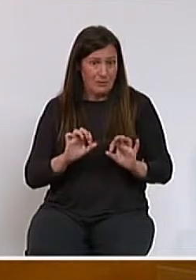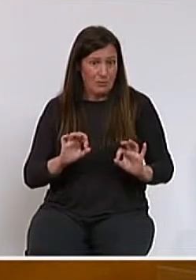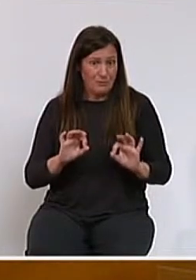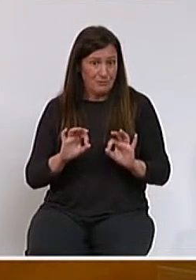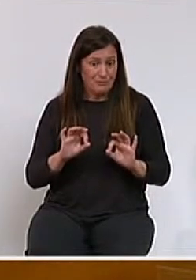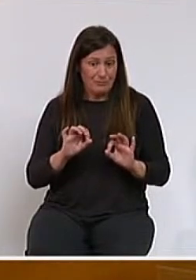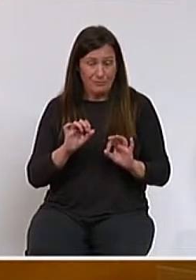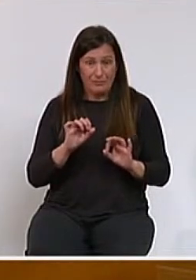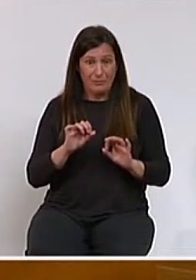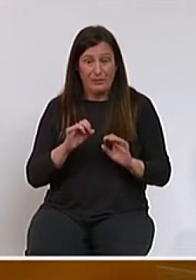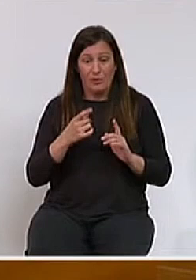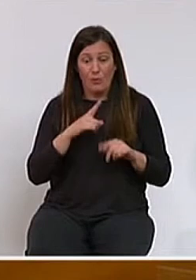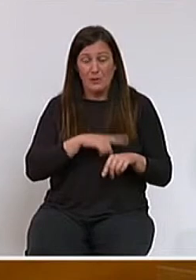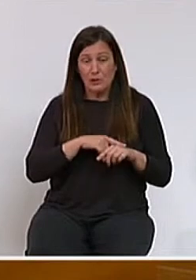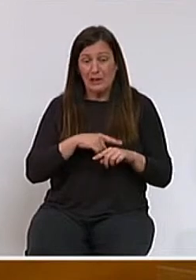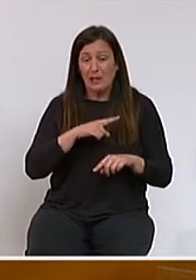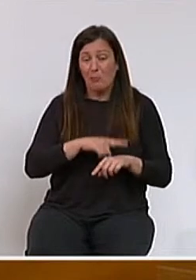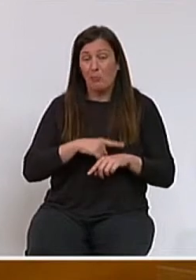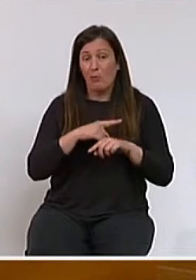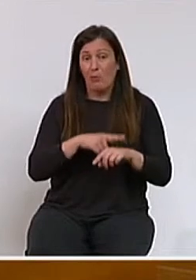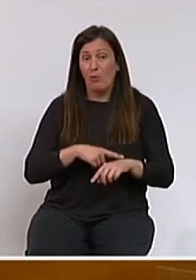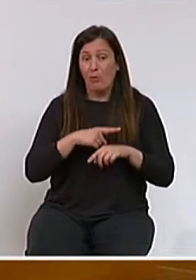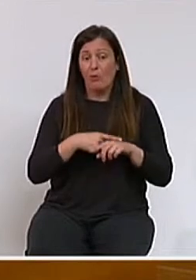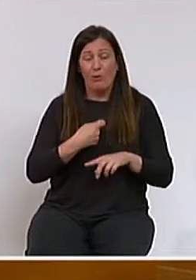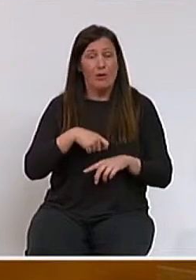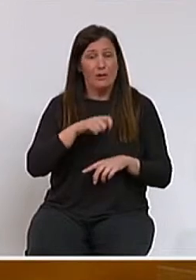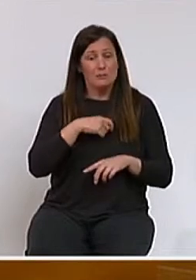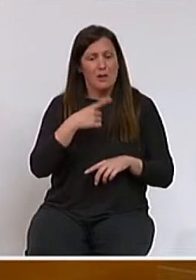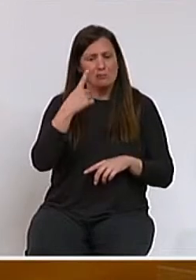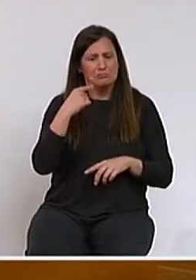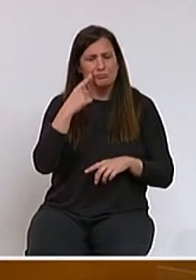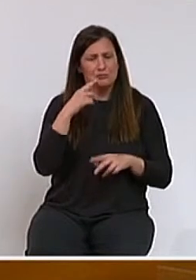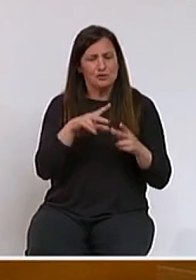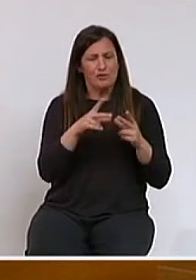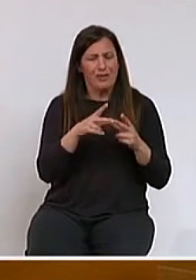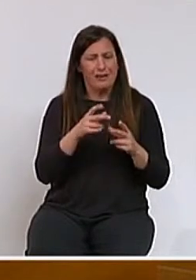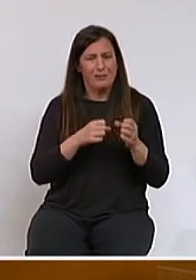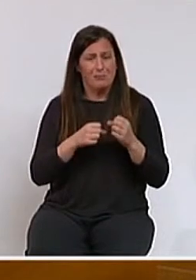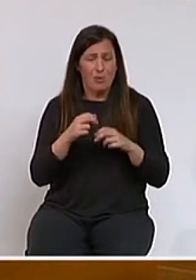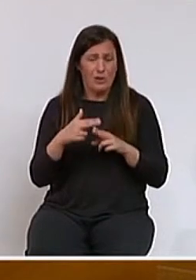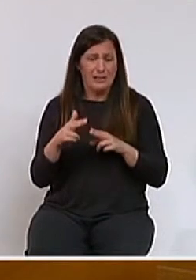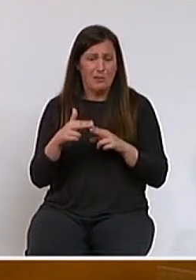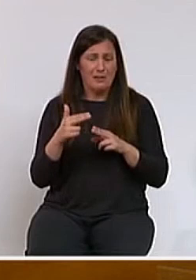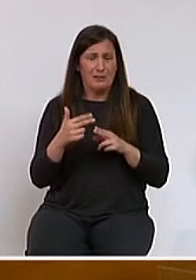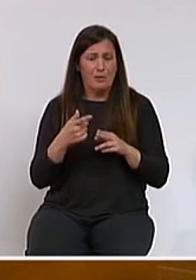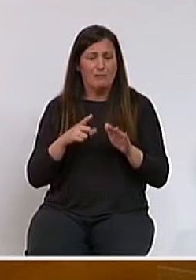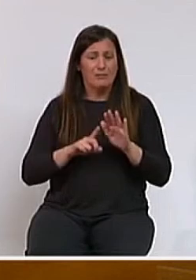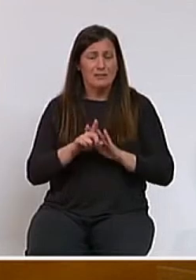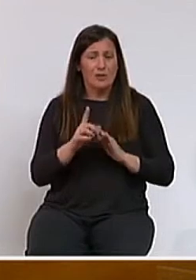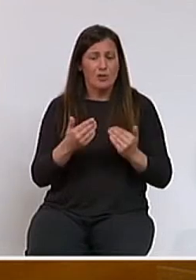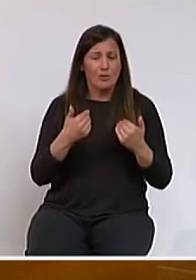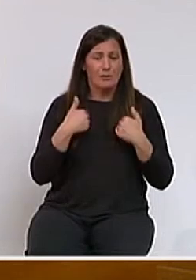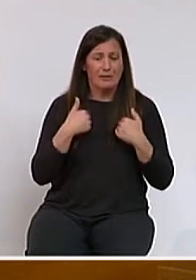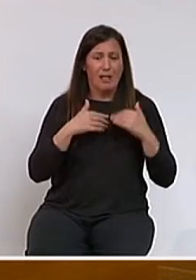las décadas, en España nos habíamos acostumbrado social y políticamente a un desarrollo competencial desigual